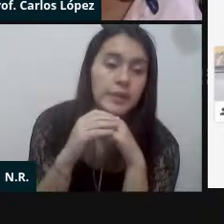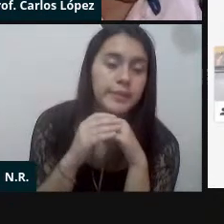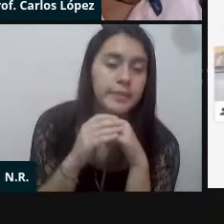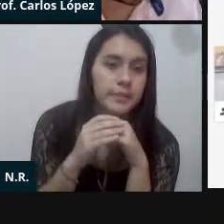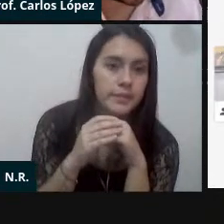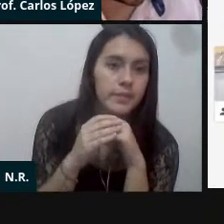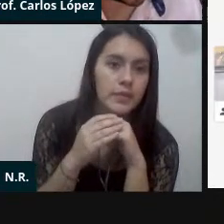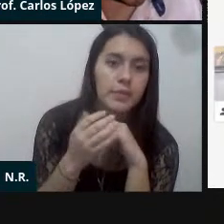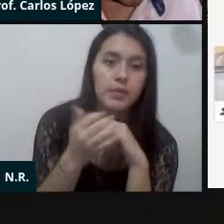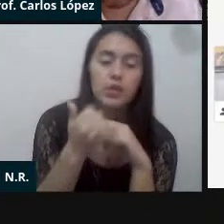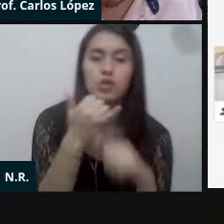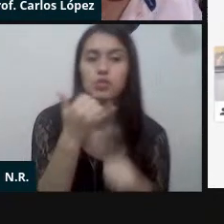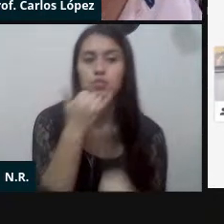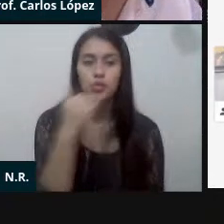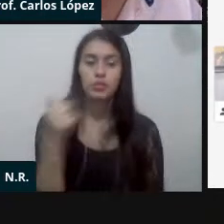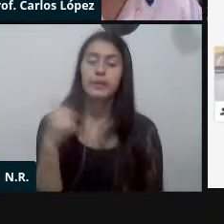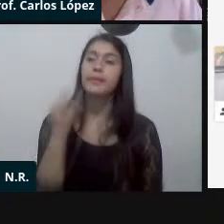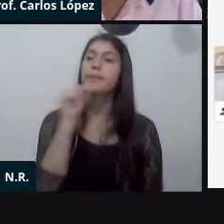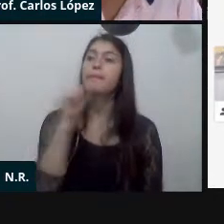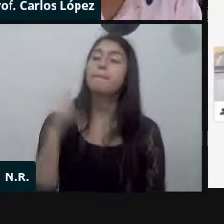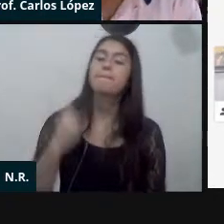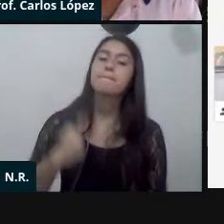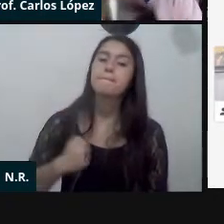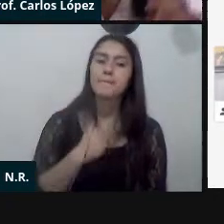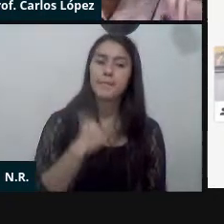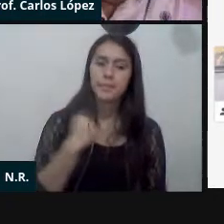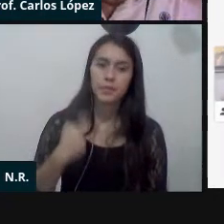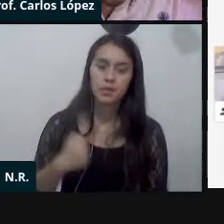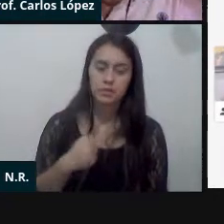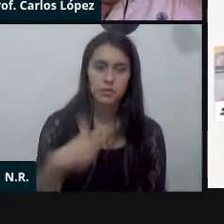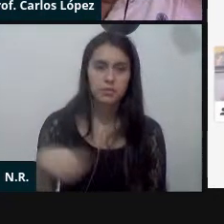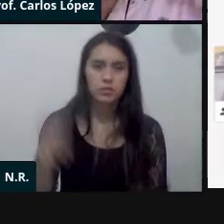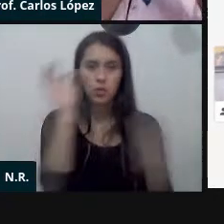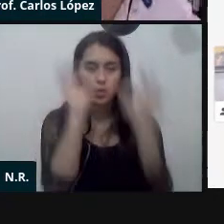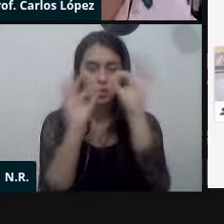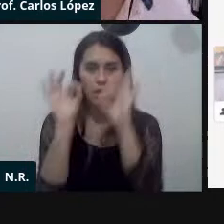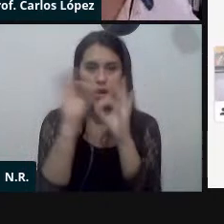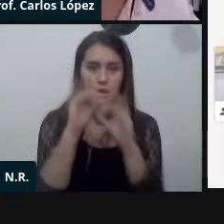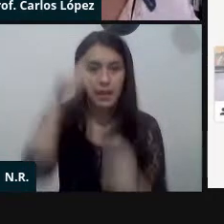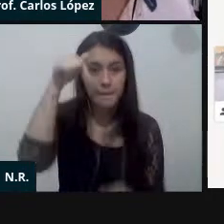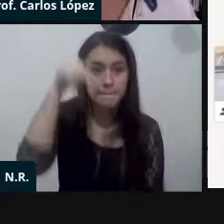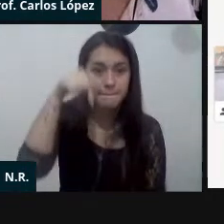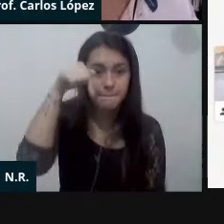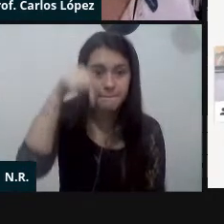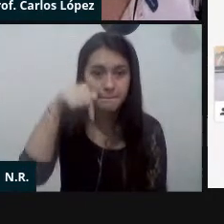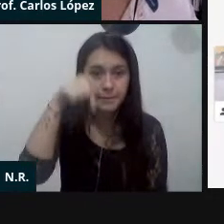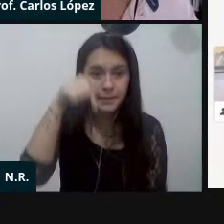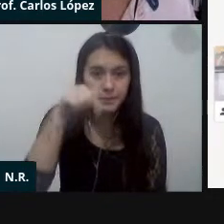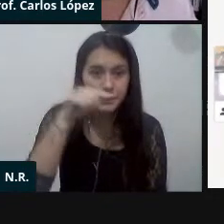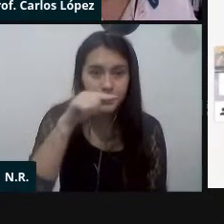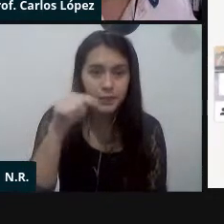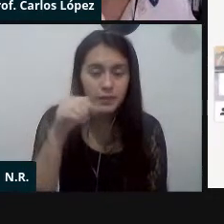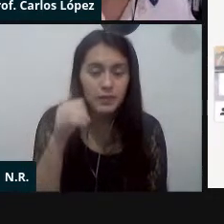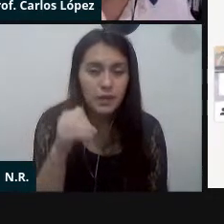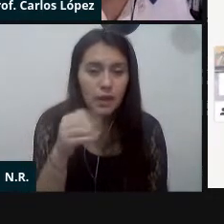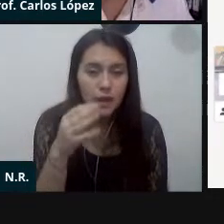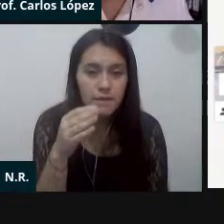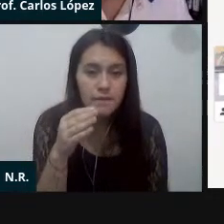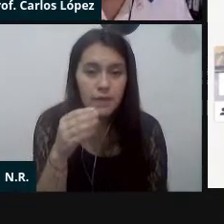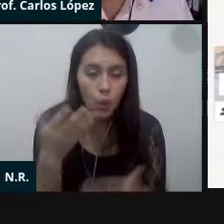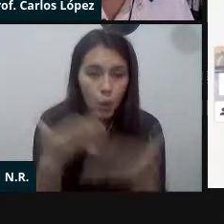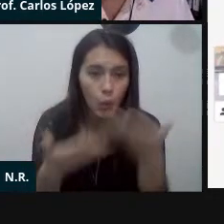yo le voy a pedir el favor a él que por favor vaya a la parte inferior donde dice Share Screen.